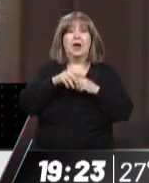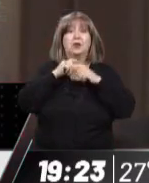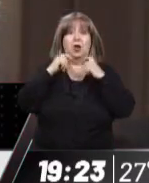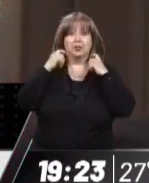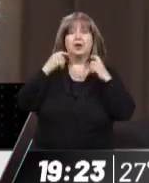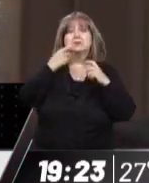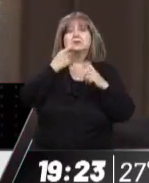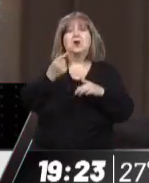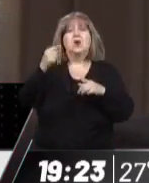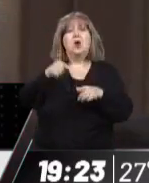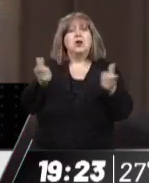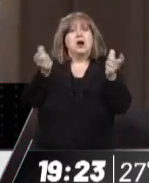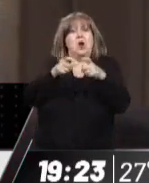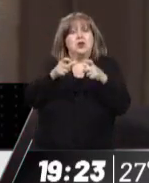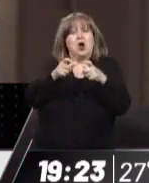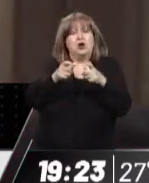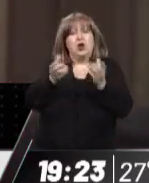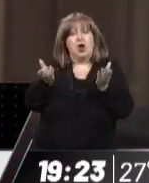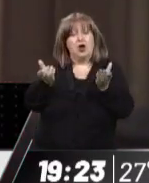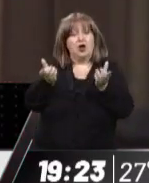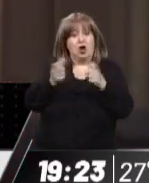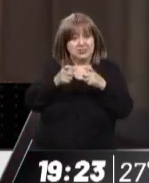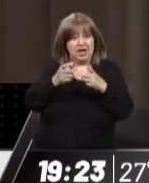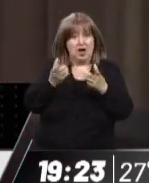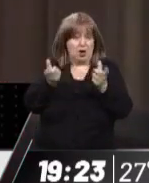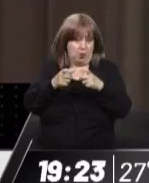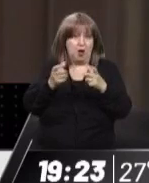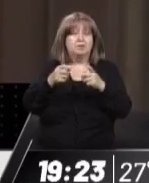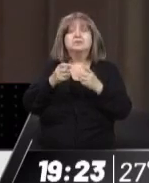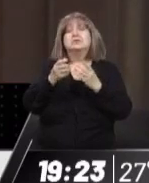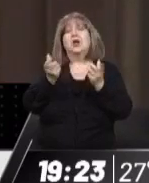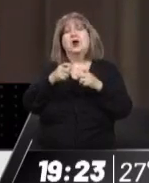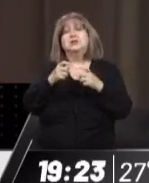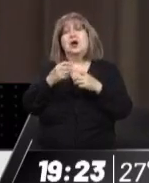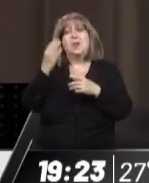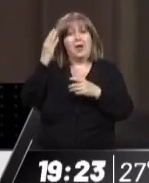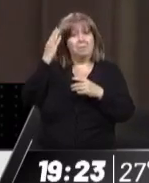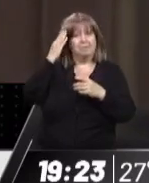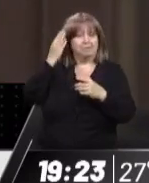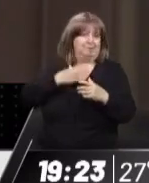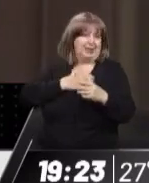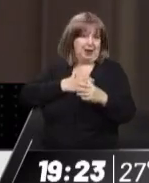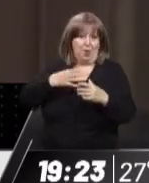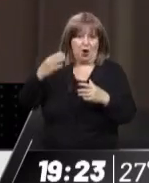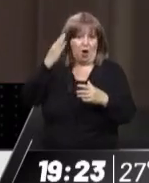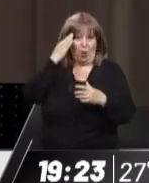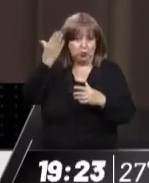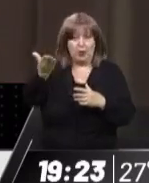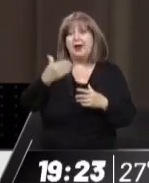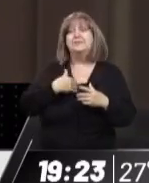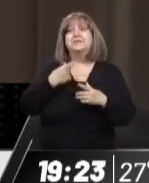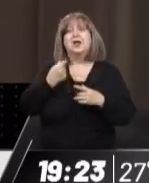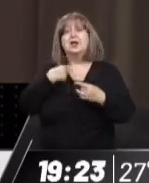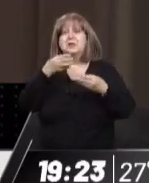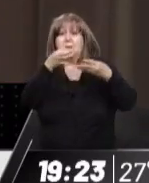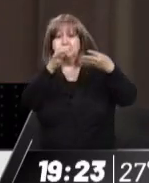Hoy hemos tenido una reunión con el Consejo Provincial del Patrimonio, a través de la cual se terminaron de desarrollar